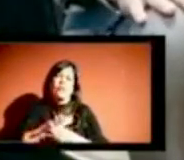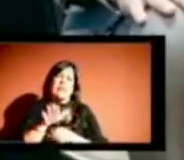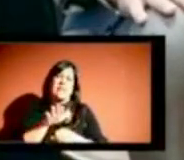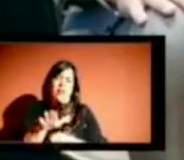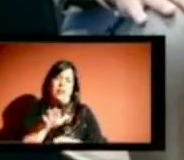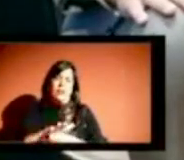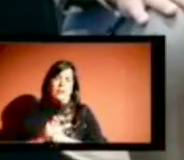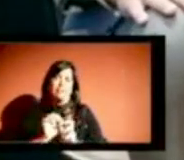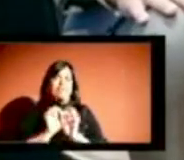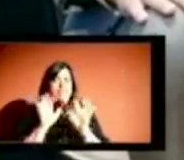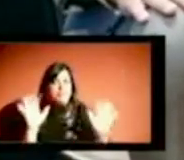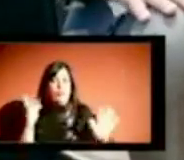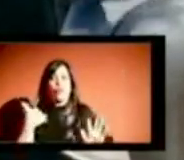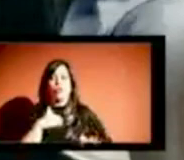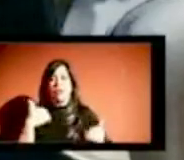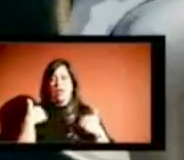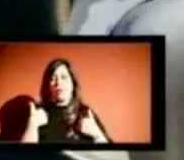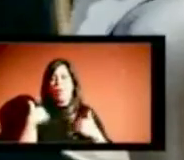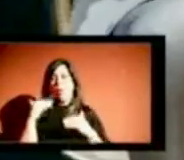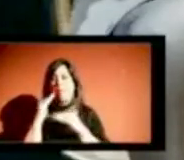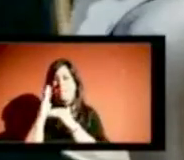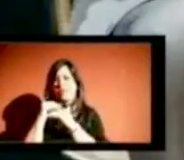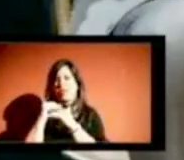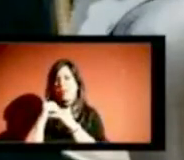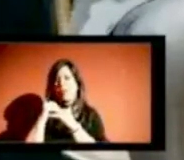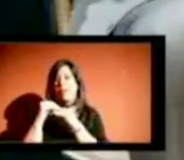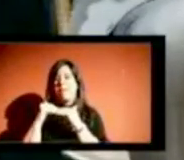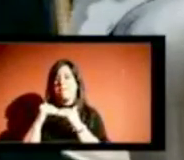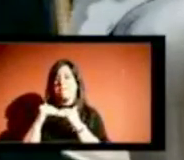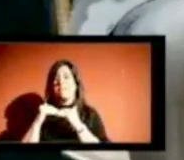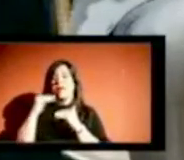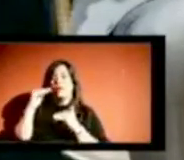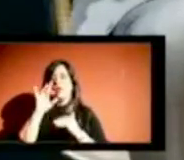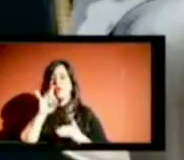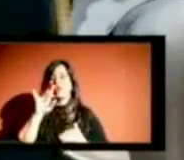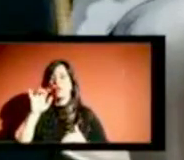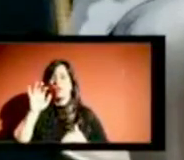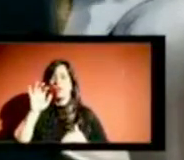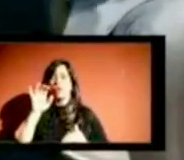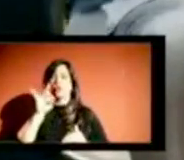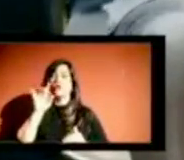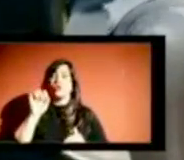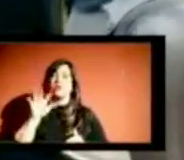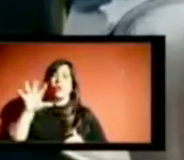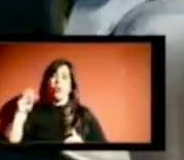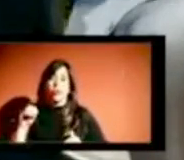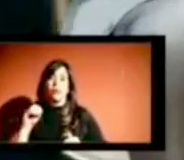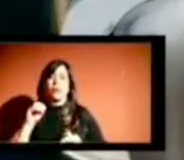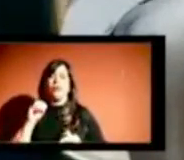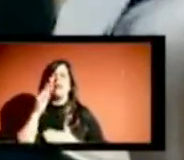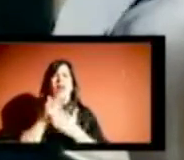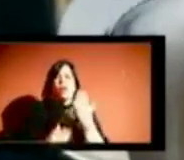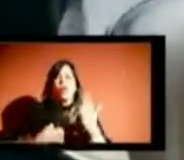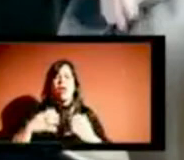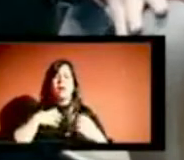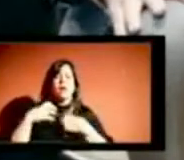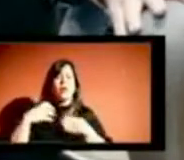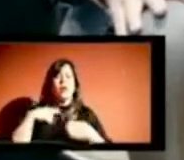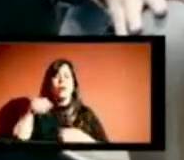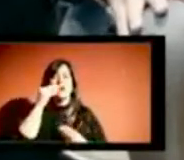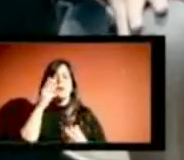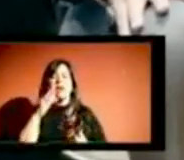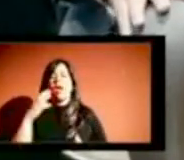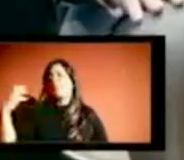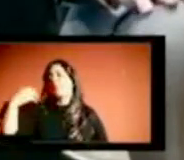está, ahora nosotros tenemos un salario mínimo mayor, que es 8.50. Y el reclamo de algunos en este sector es que dicen que